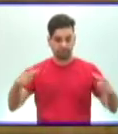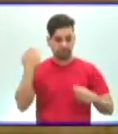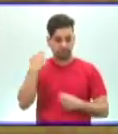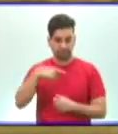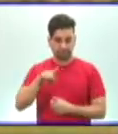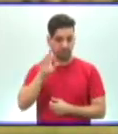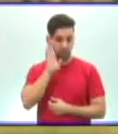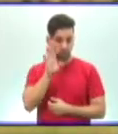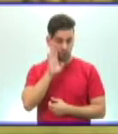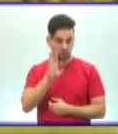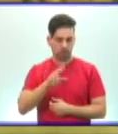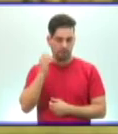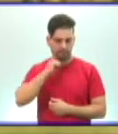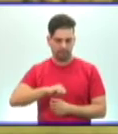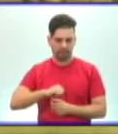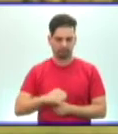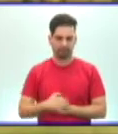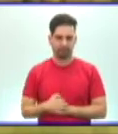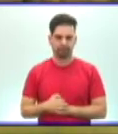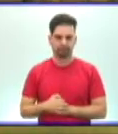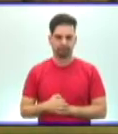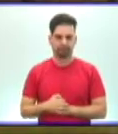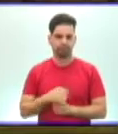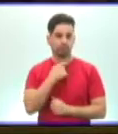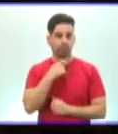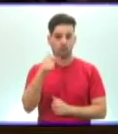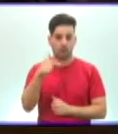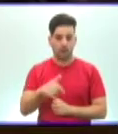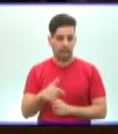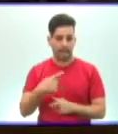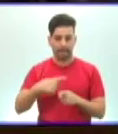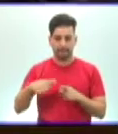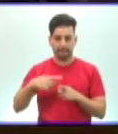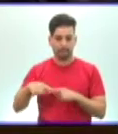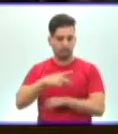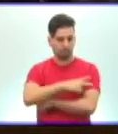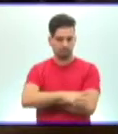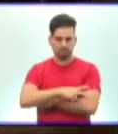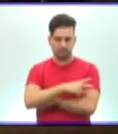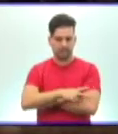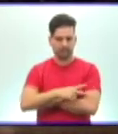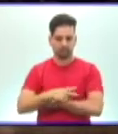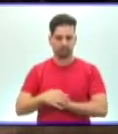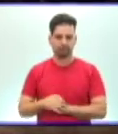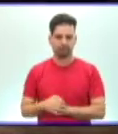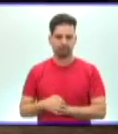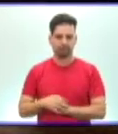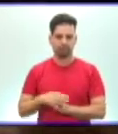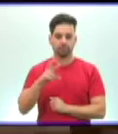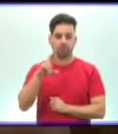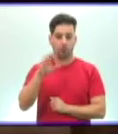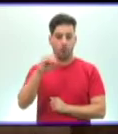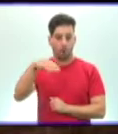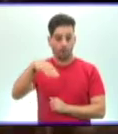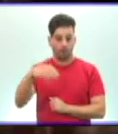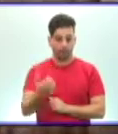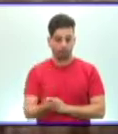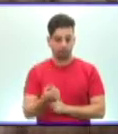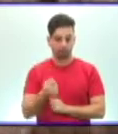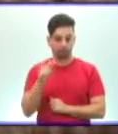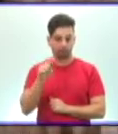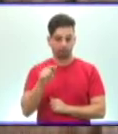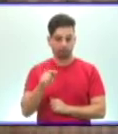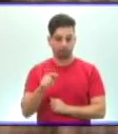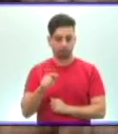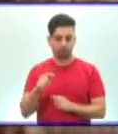de los ejemplos históricos más llamativos es el Monte Testaccio en Roma. Esta colina triangular cubre un área de 20.000 metros cuadrados y